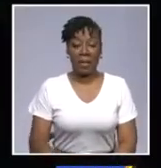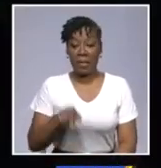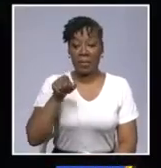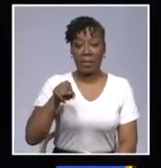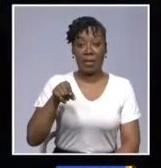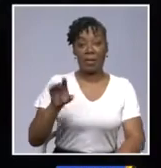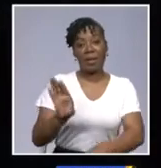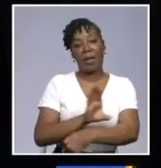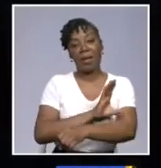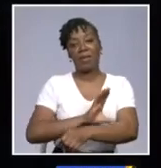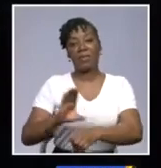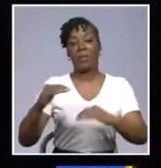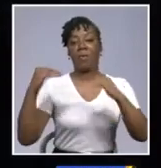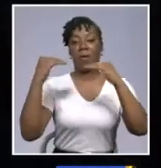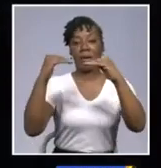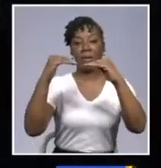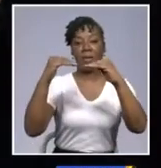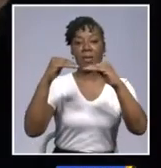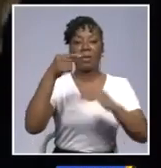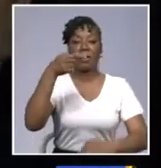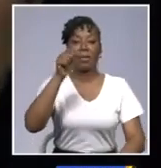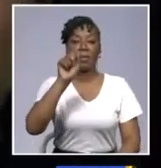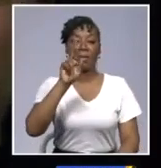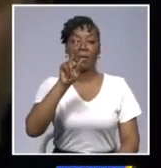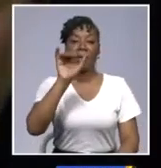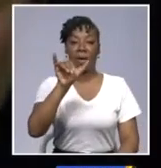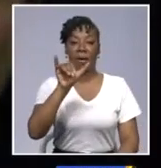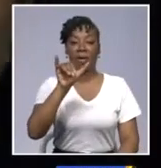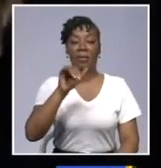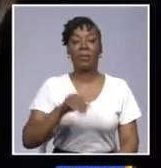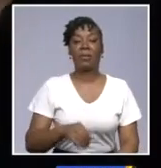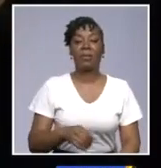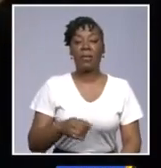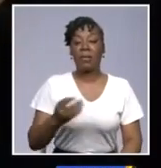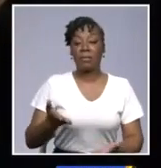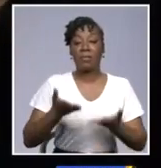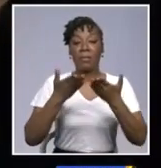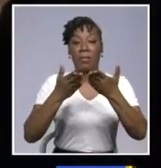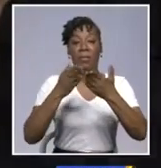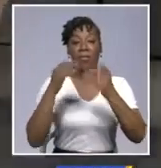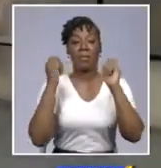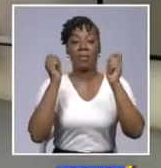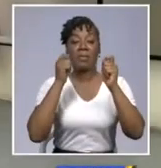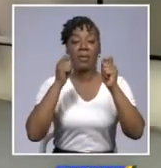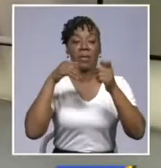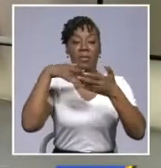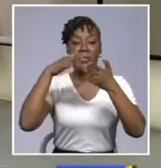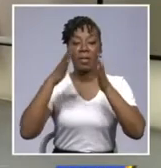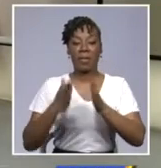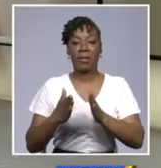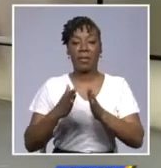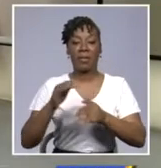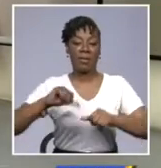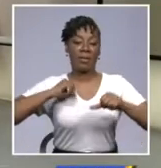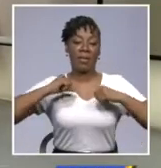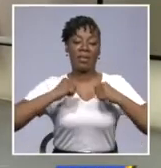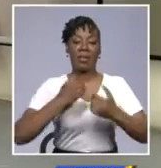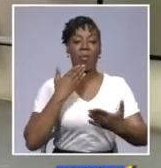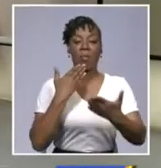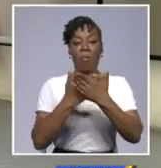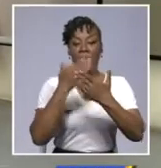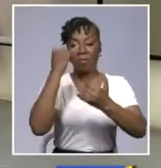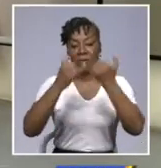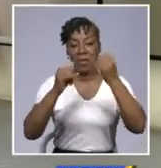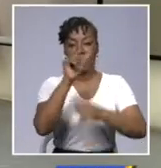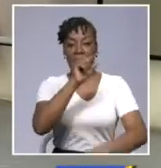Canción Equidad de Gary Calderón. Les deseamos de parte del Festival Estudiantil de las Artes un feliz fin de semana. Bueno, es una